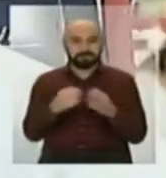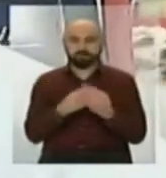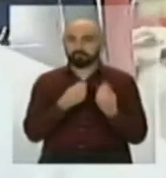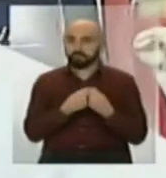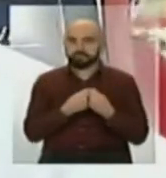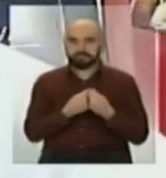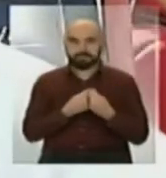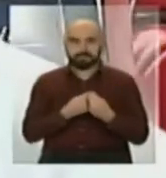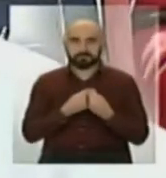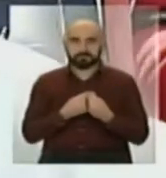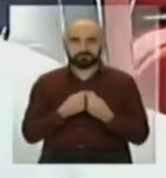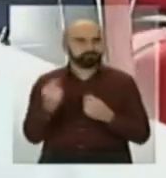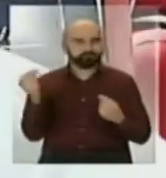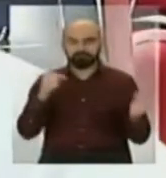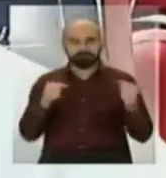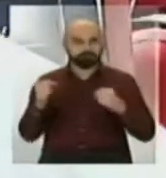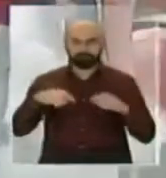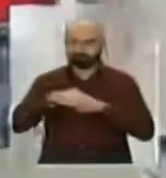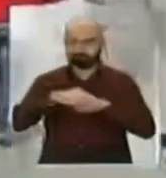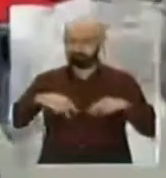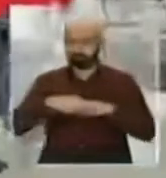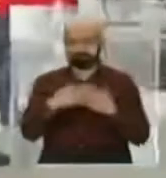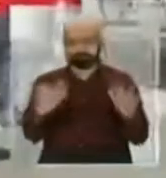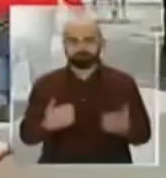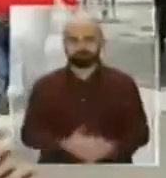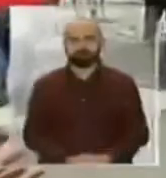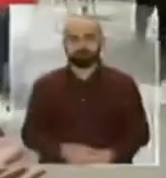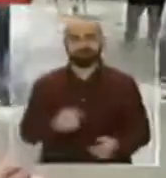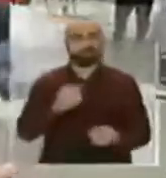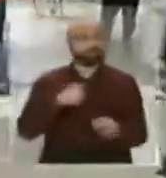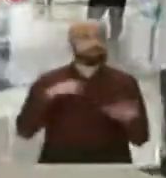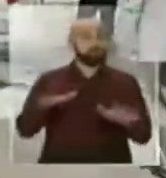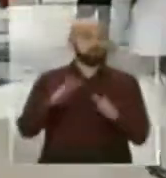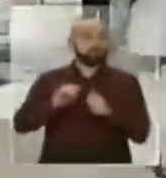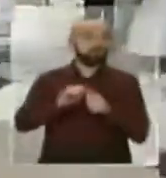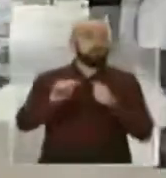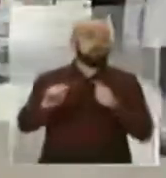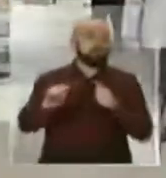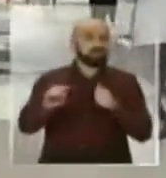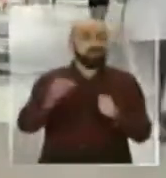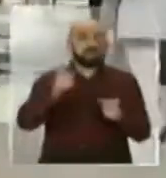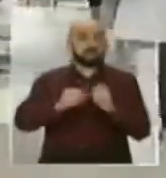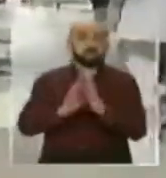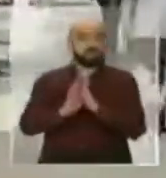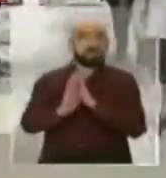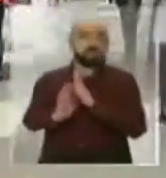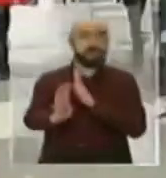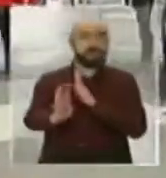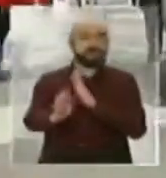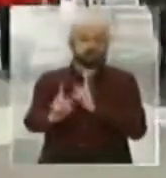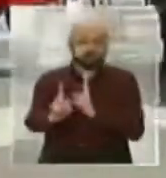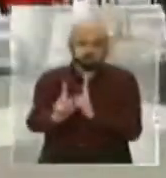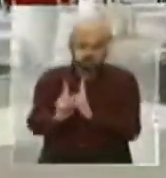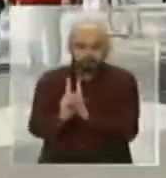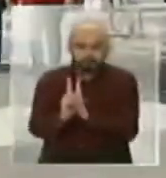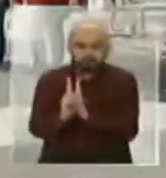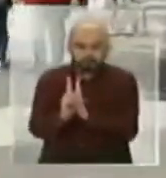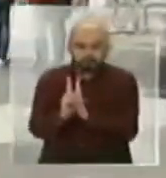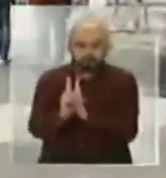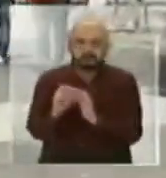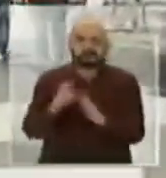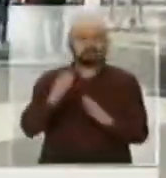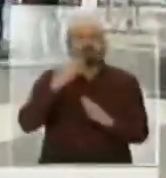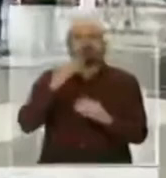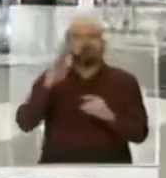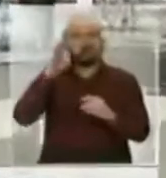cantidad de personas. Mucha, mucha, mucha gente. Yo trato de estar lejos. La gente hace filas así amontonada. Ni siquiera los guardias